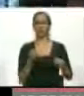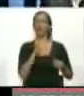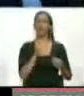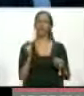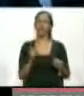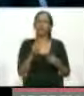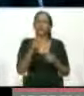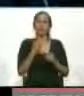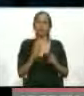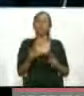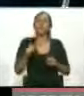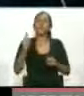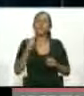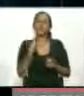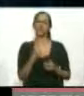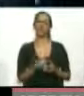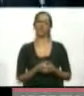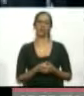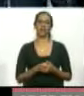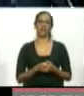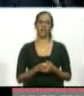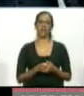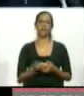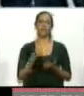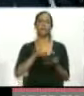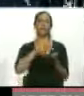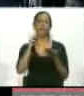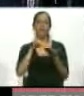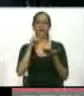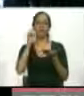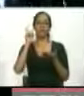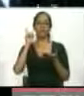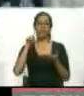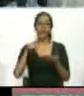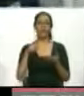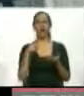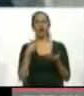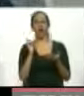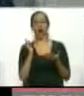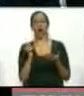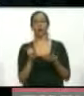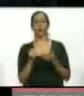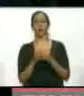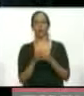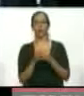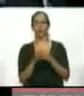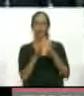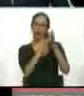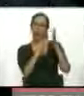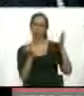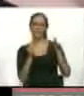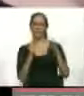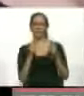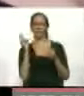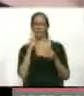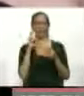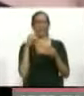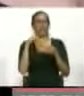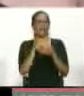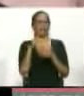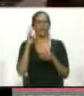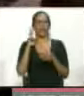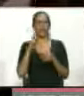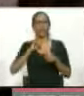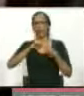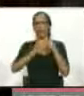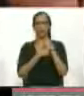pueden salir tengo que decirles por qué engañarme a veces hay una deformación de lo que pasa en venezuela dentro de venezuela cuando no mueve